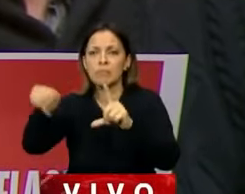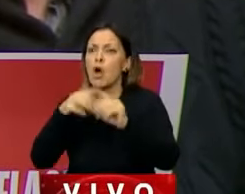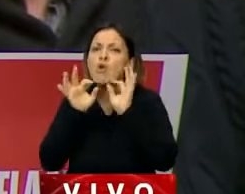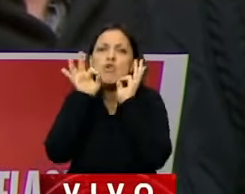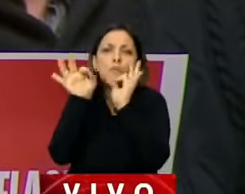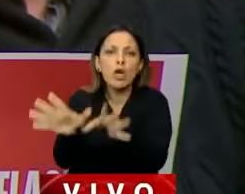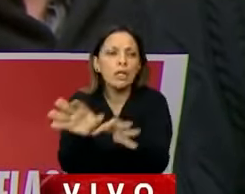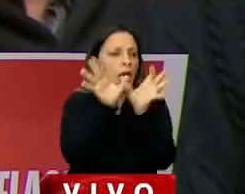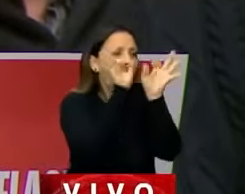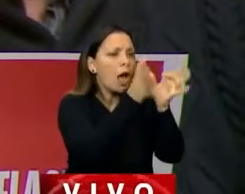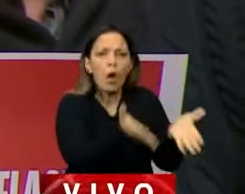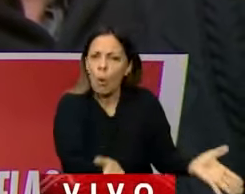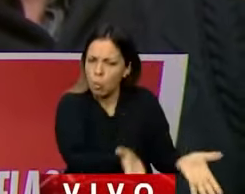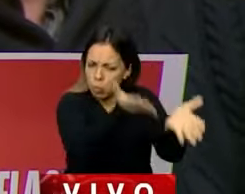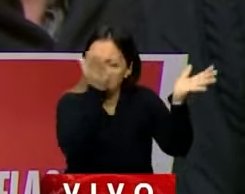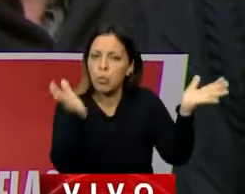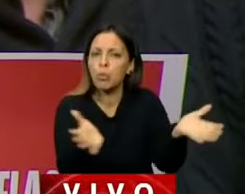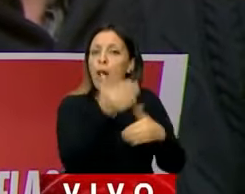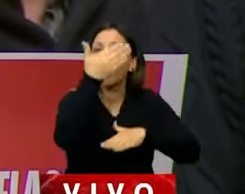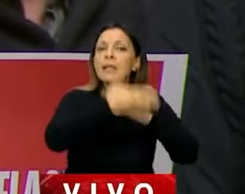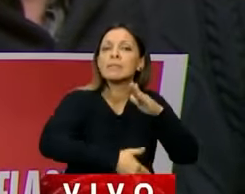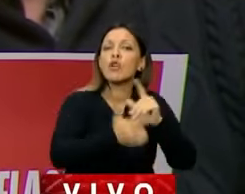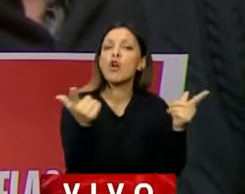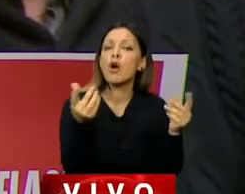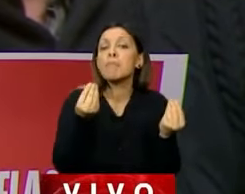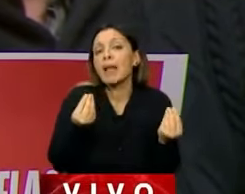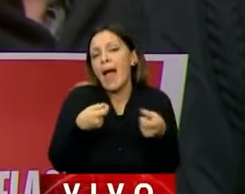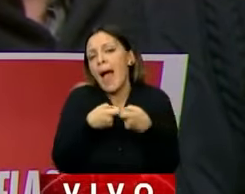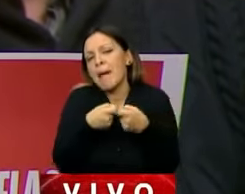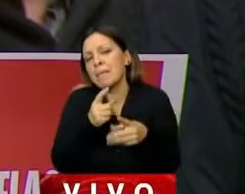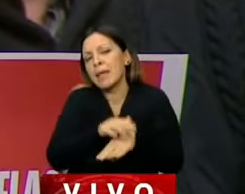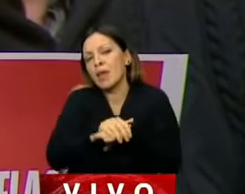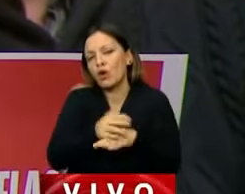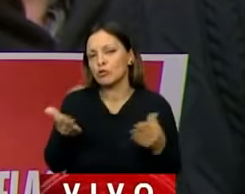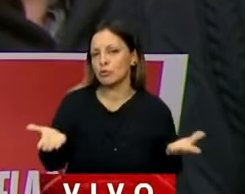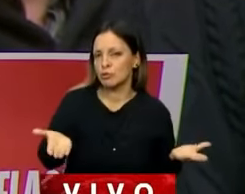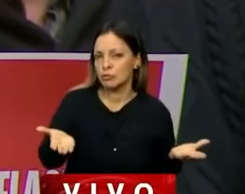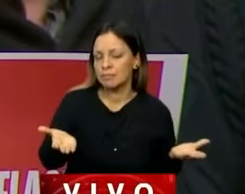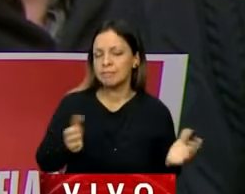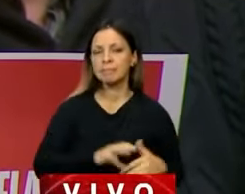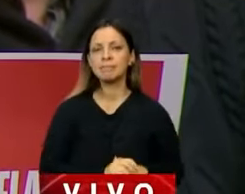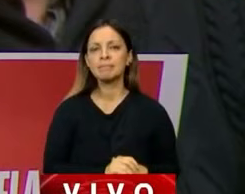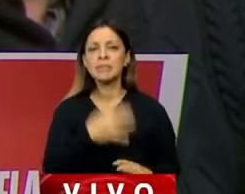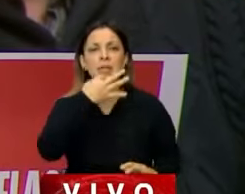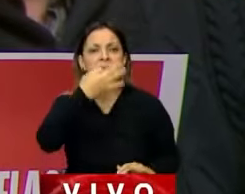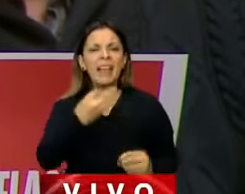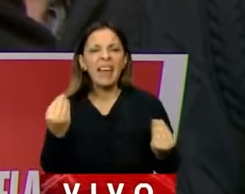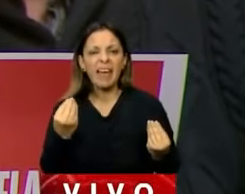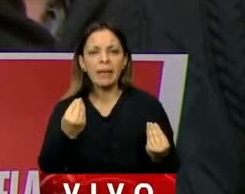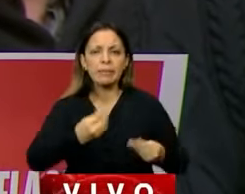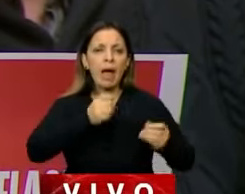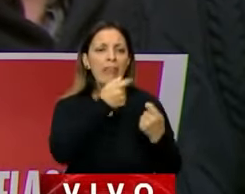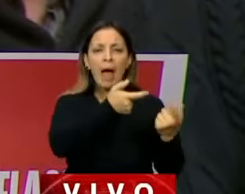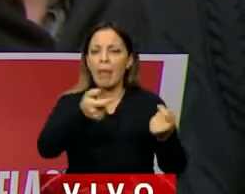quieran, ¿sí? O sea, ahí no hay restricciones porque son los amigos. Lo que realmente tenemos es un festival de